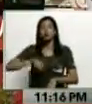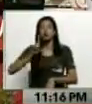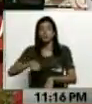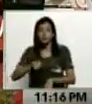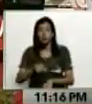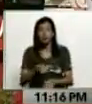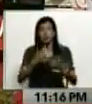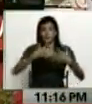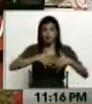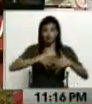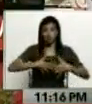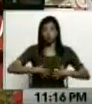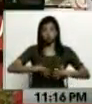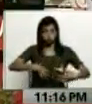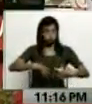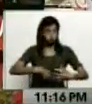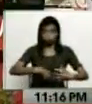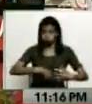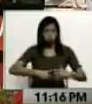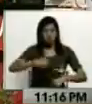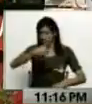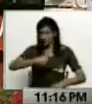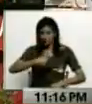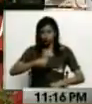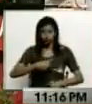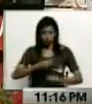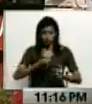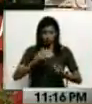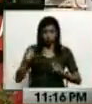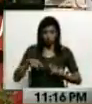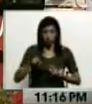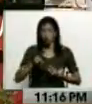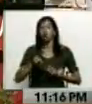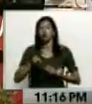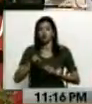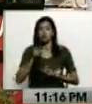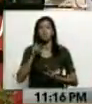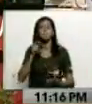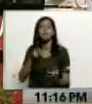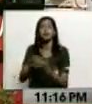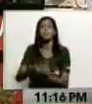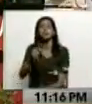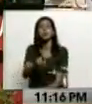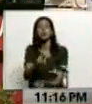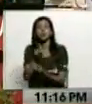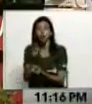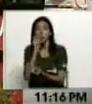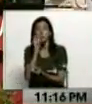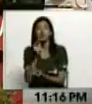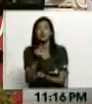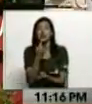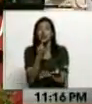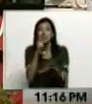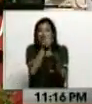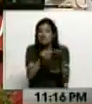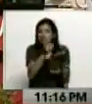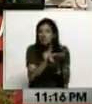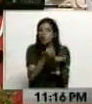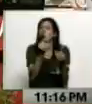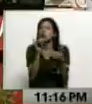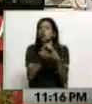adicionalmente los impuestos a los que más ganen ojalá que no se le se le olvide a Juan Pablo olalquiaga declarar en la planilla de